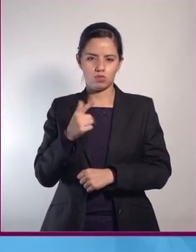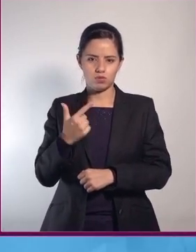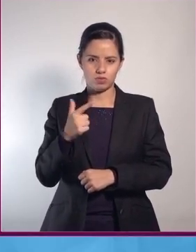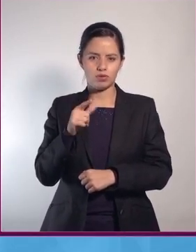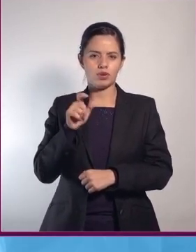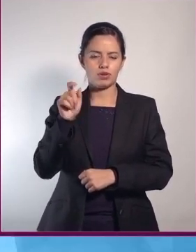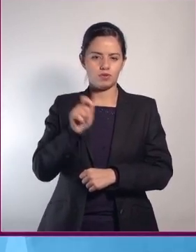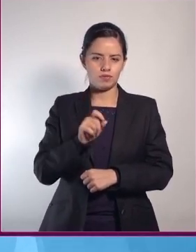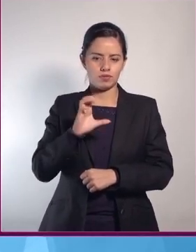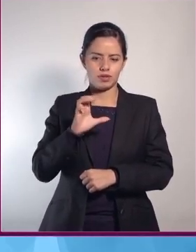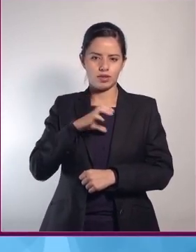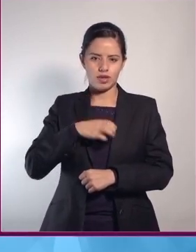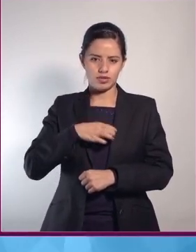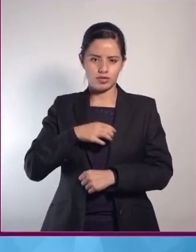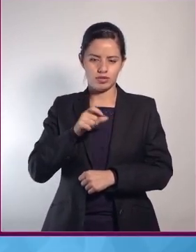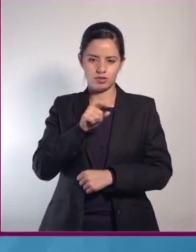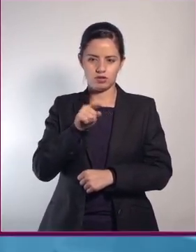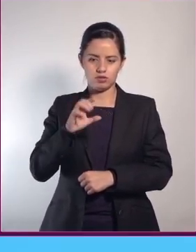pao.org/fin-cáncer-cervical.